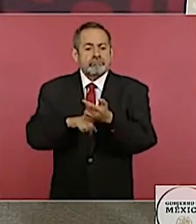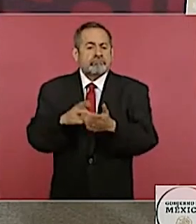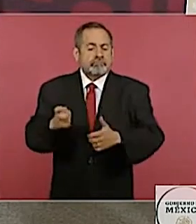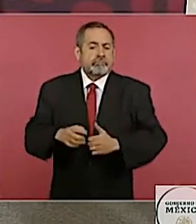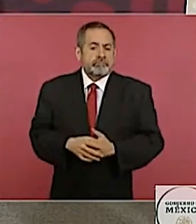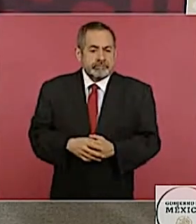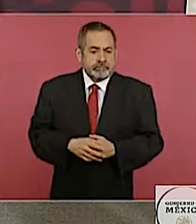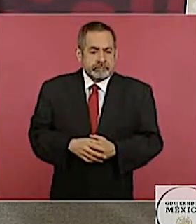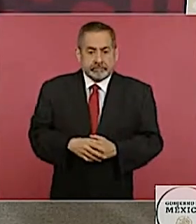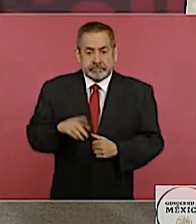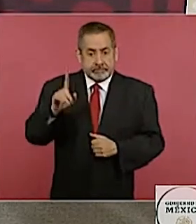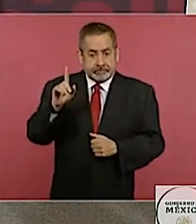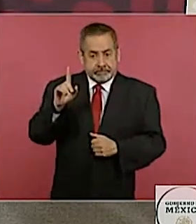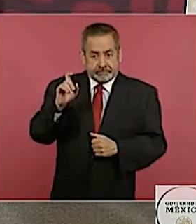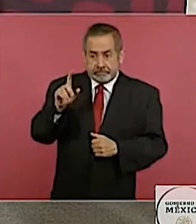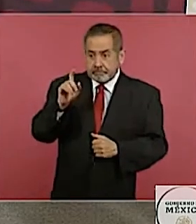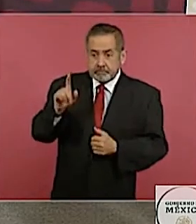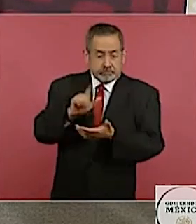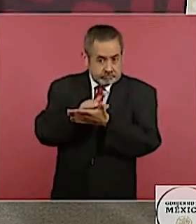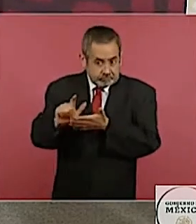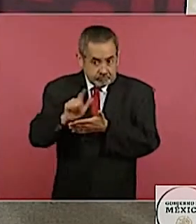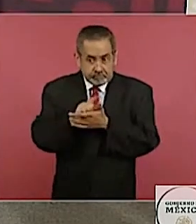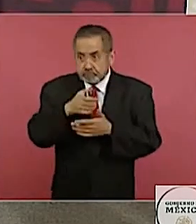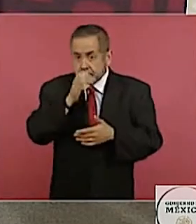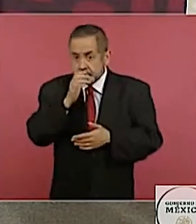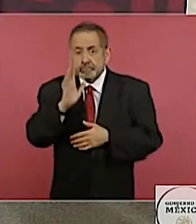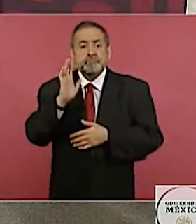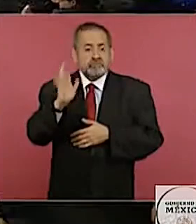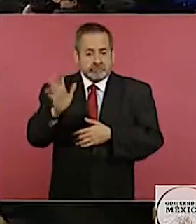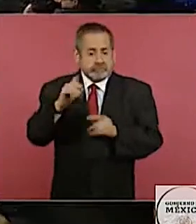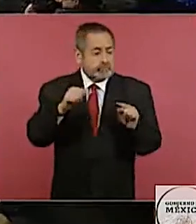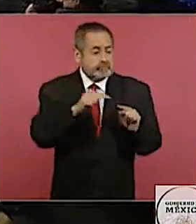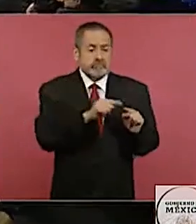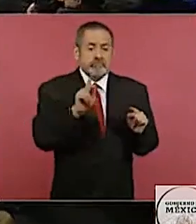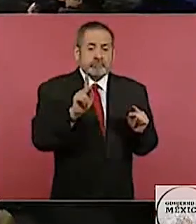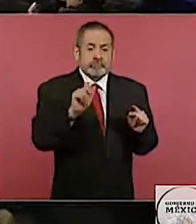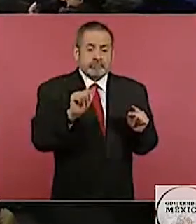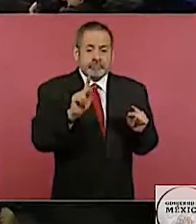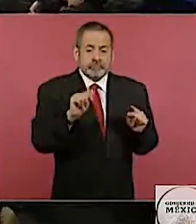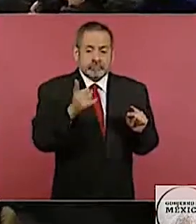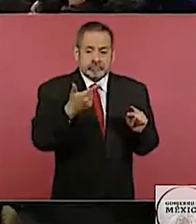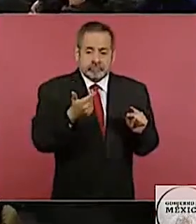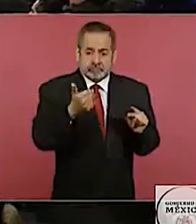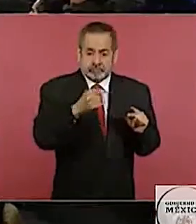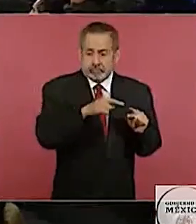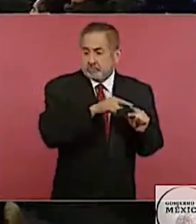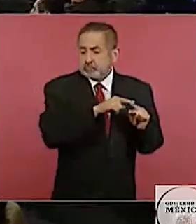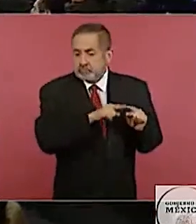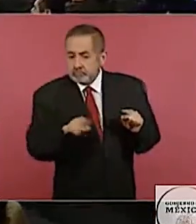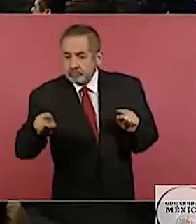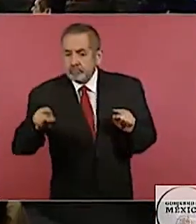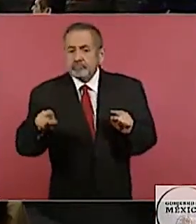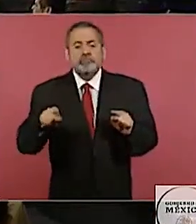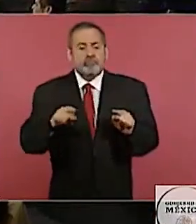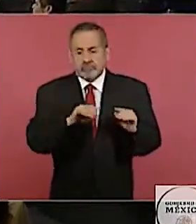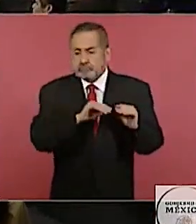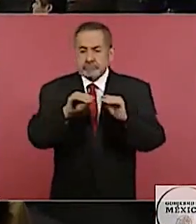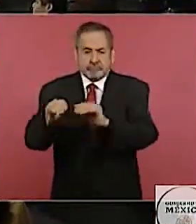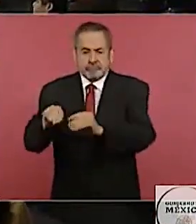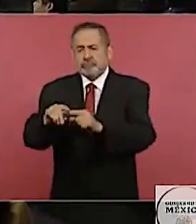el área del agua potable Ya se está bombeando de papagayos dos acueductos hasta la foto atizador de